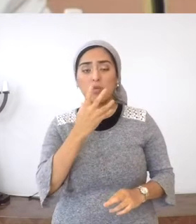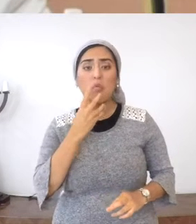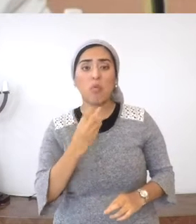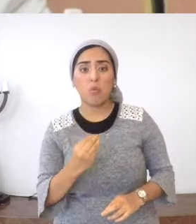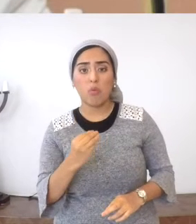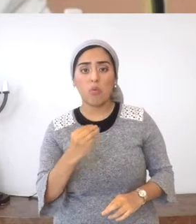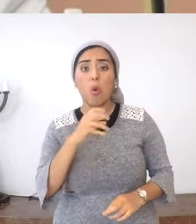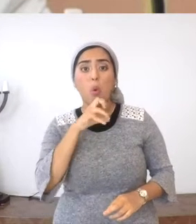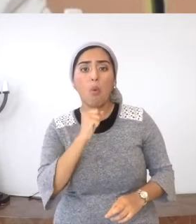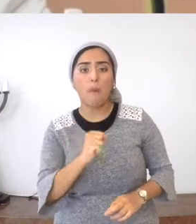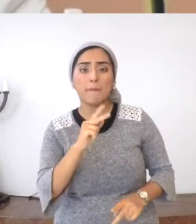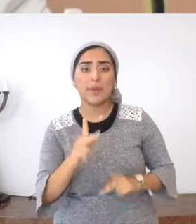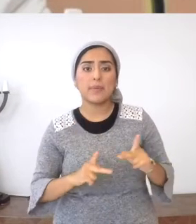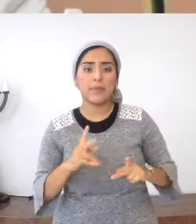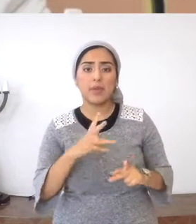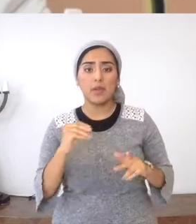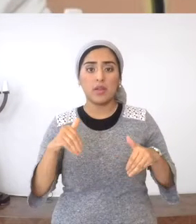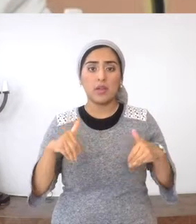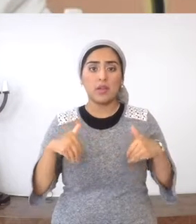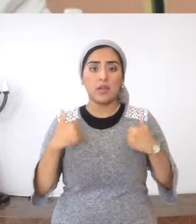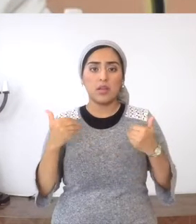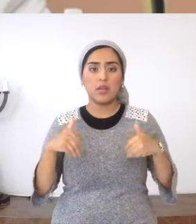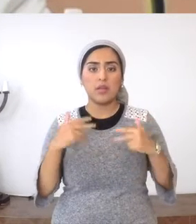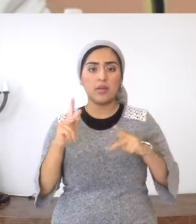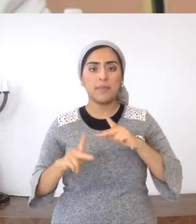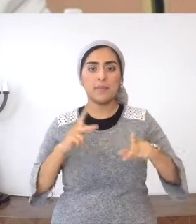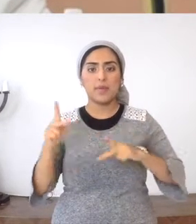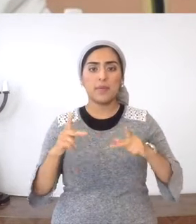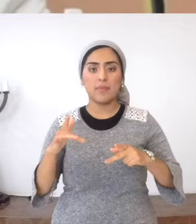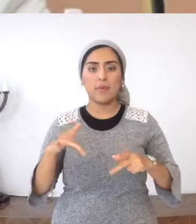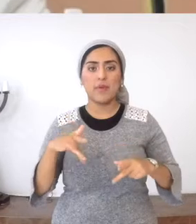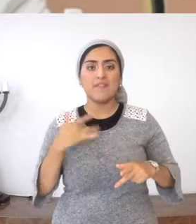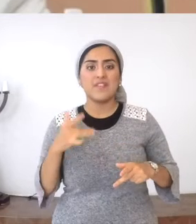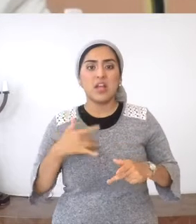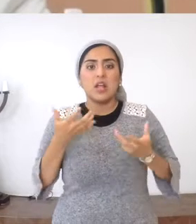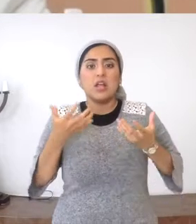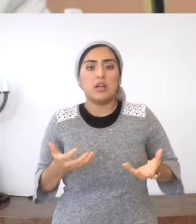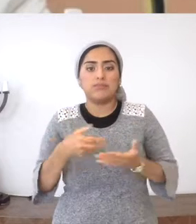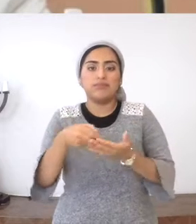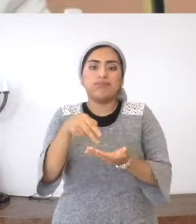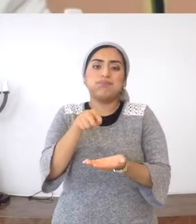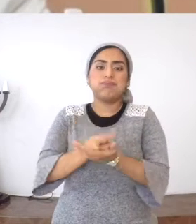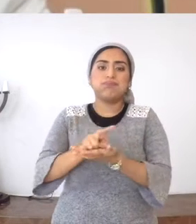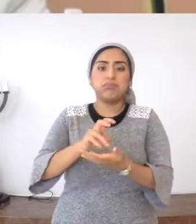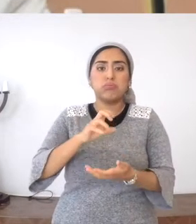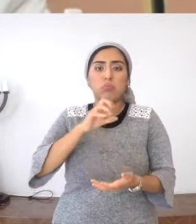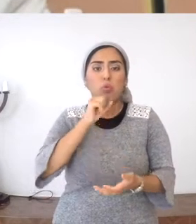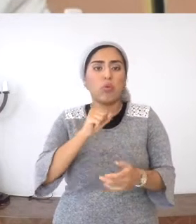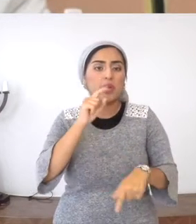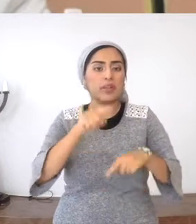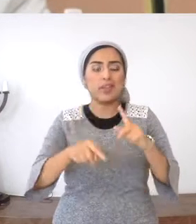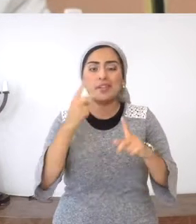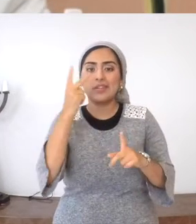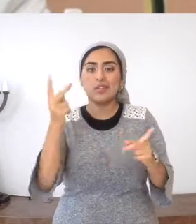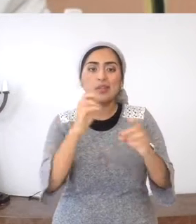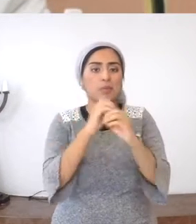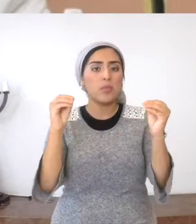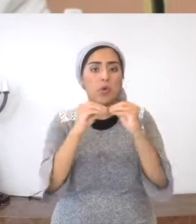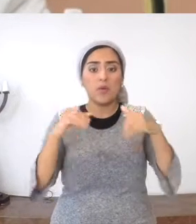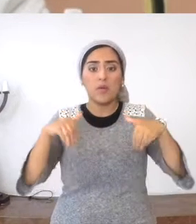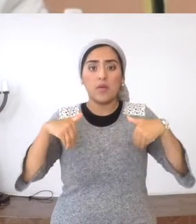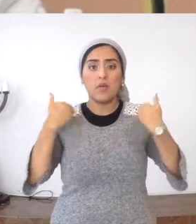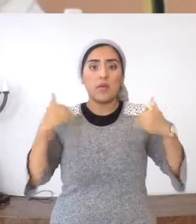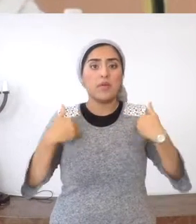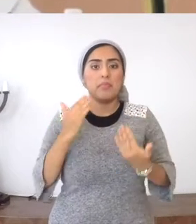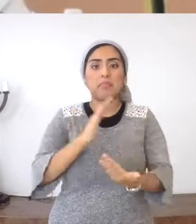Llevaron A los jóvenes A moler Y los muchachos Desfallecieron Bajo el peso De la leña Los ancianos No se ven